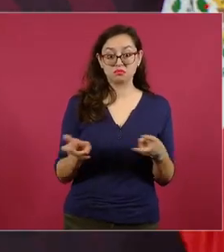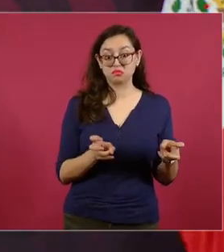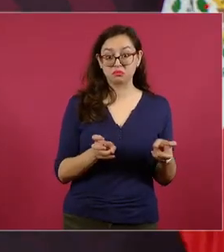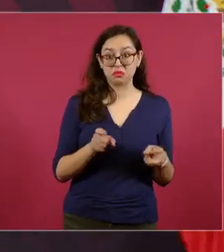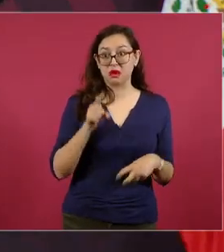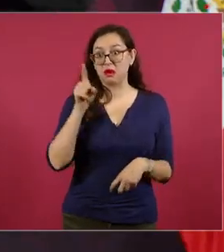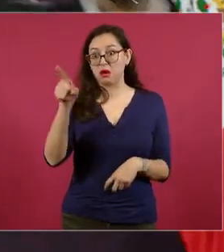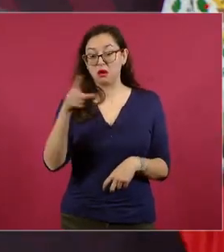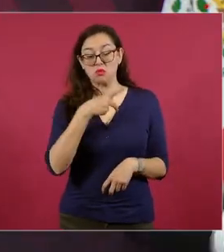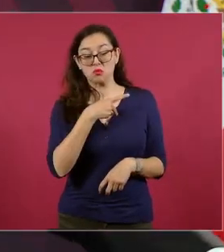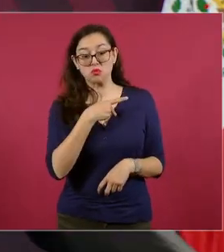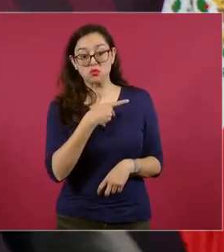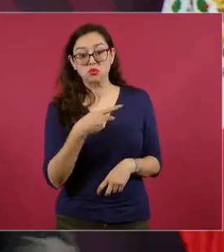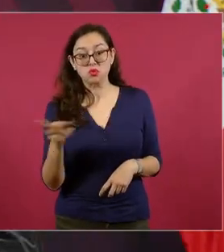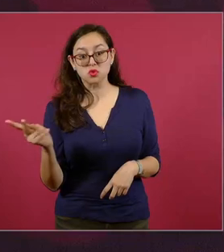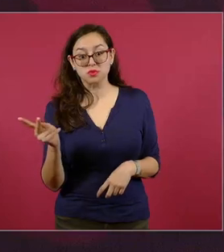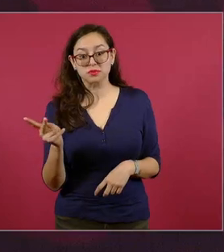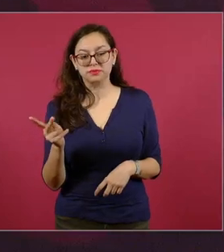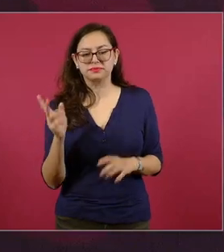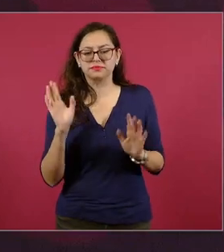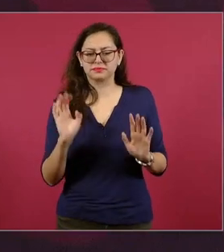Entonces, una cosa es